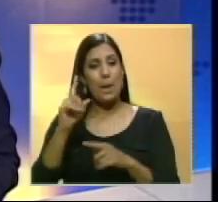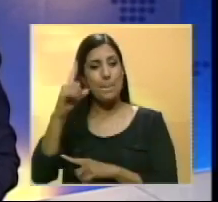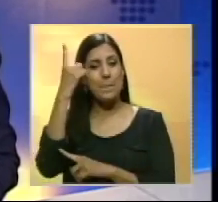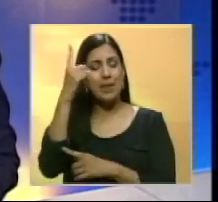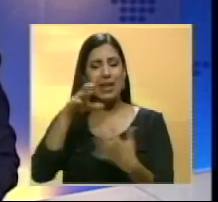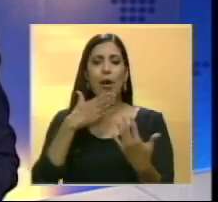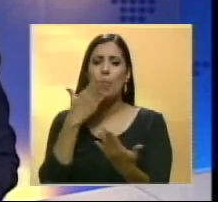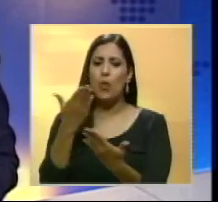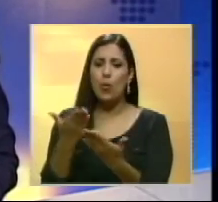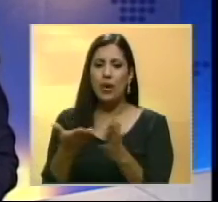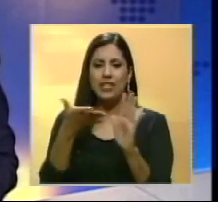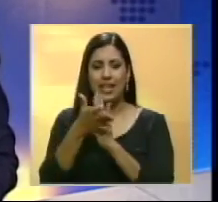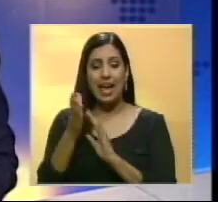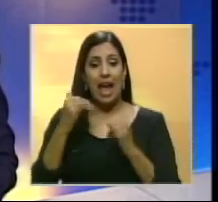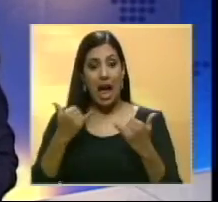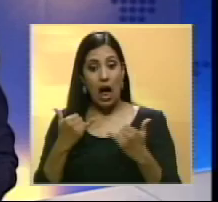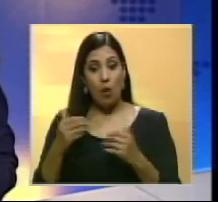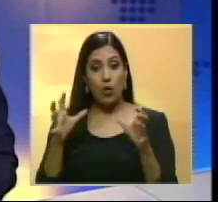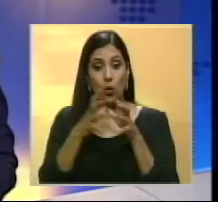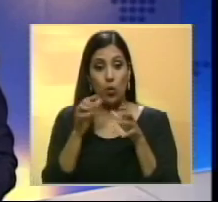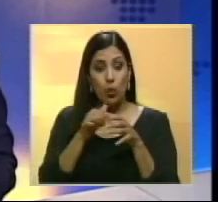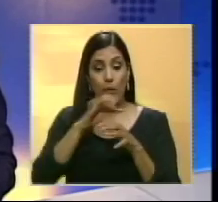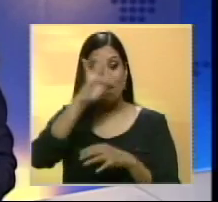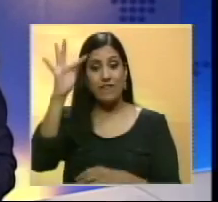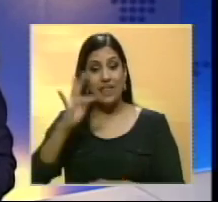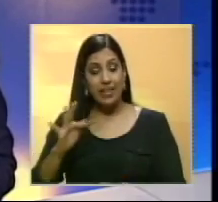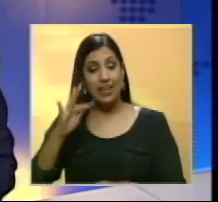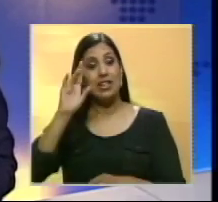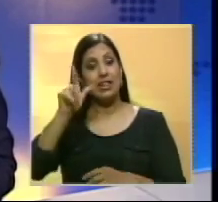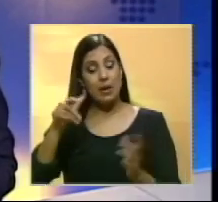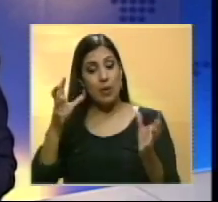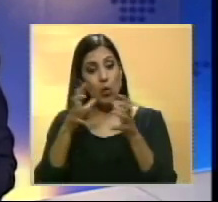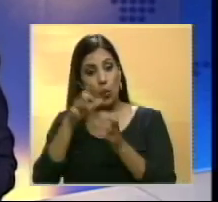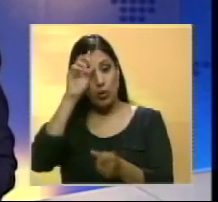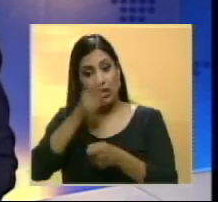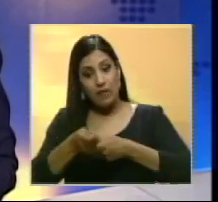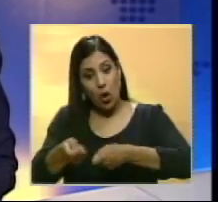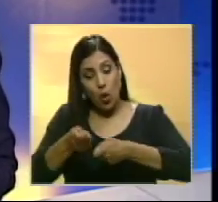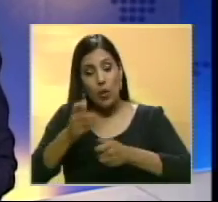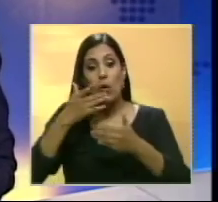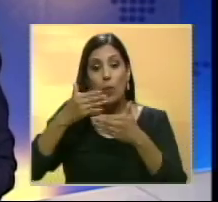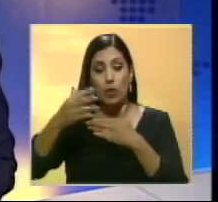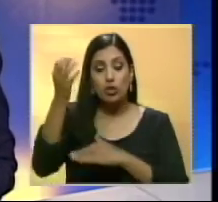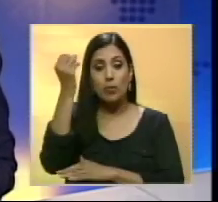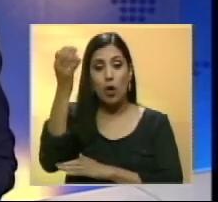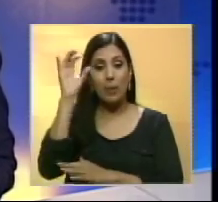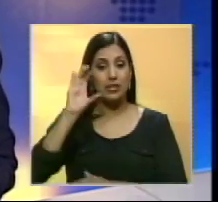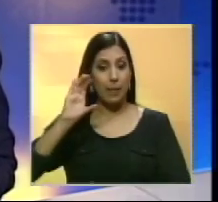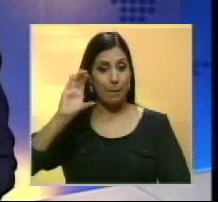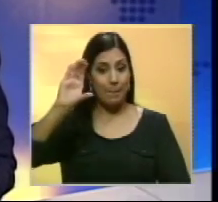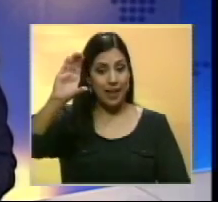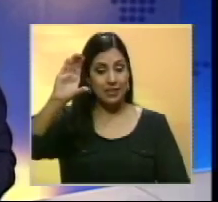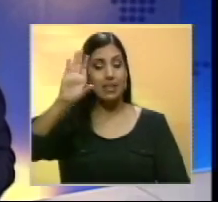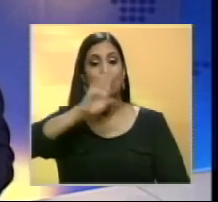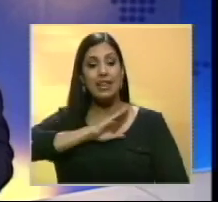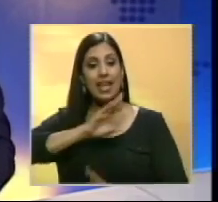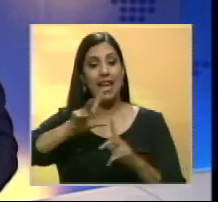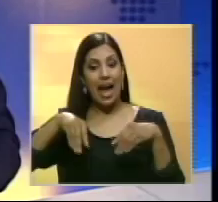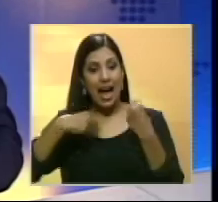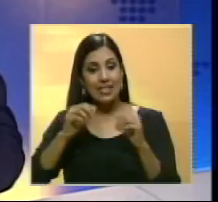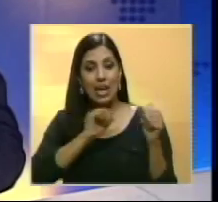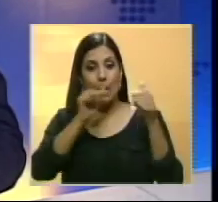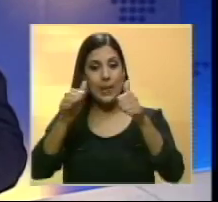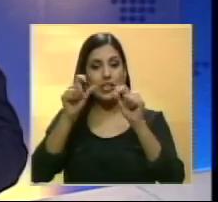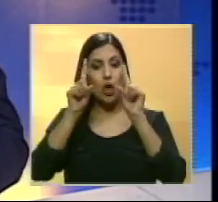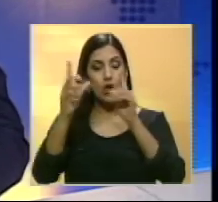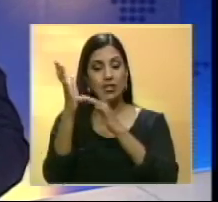principales propuestas que se presentarán por parte de las federaciones y círculos de obreros en el próximo Congreso de la Patria, que se llevará a cabo a partir